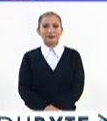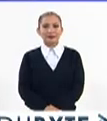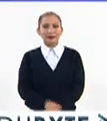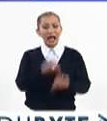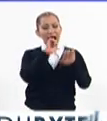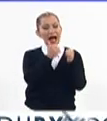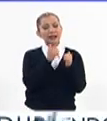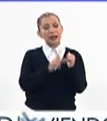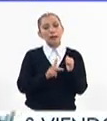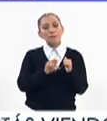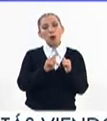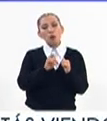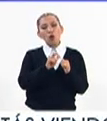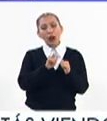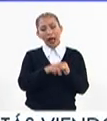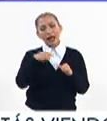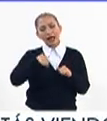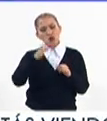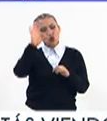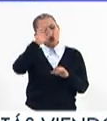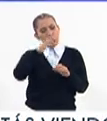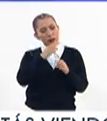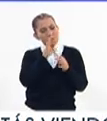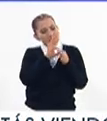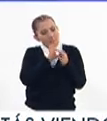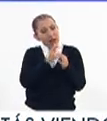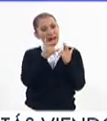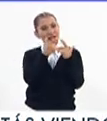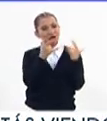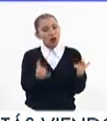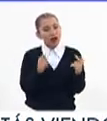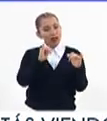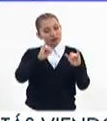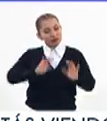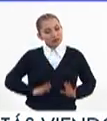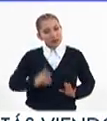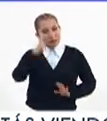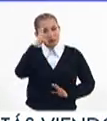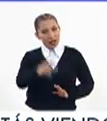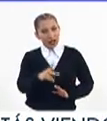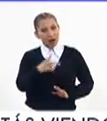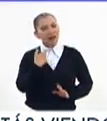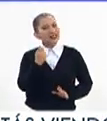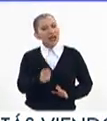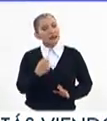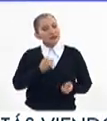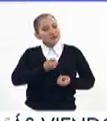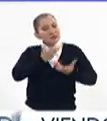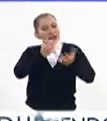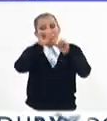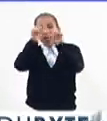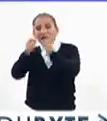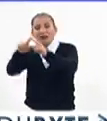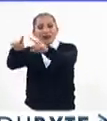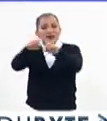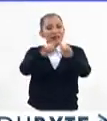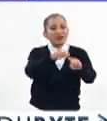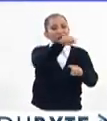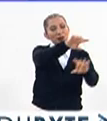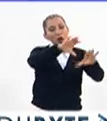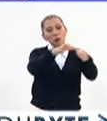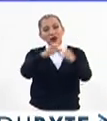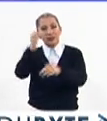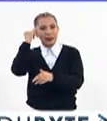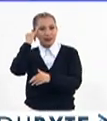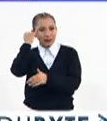El arte popular es un elemento de nuestra cultura que refleja la historia y la identidad de México. Se trata de manifestaciones artísticas producidas por